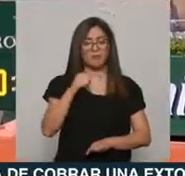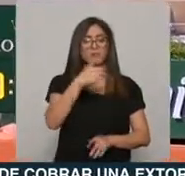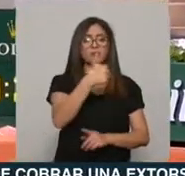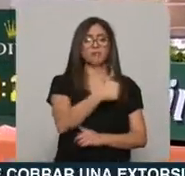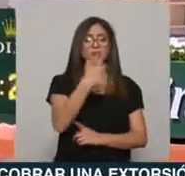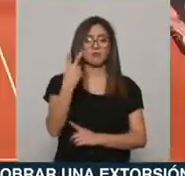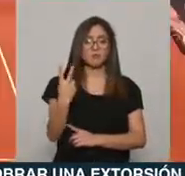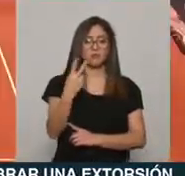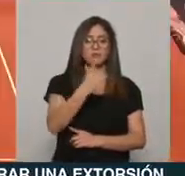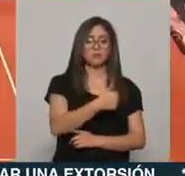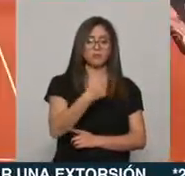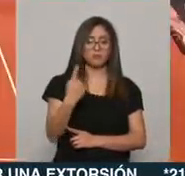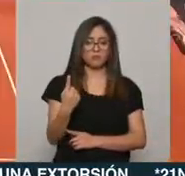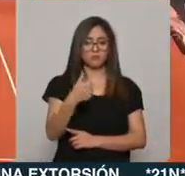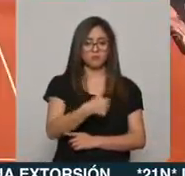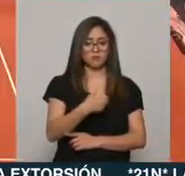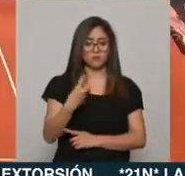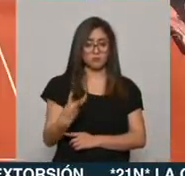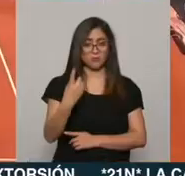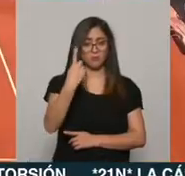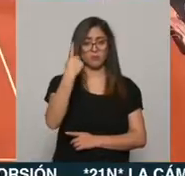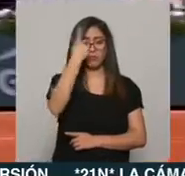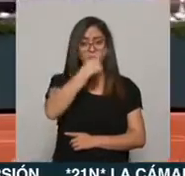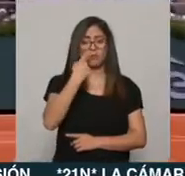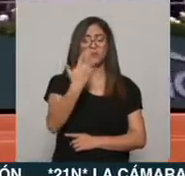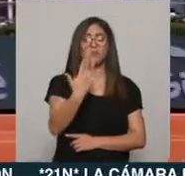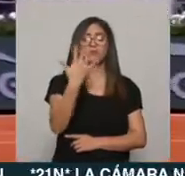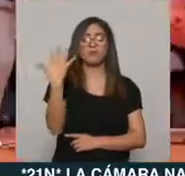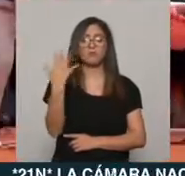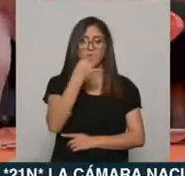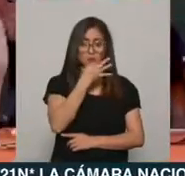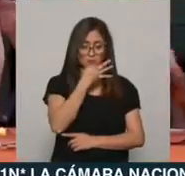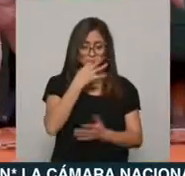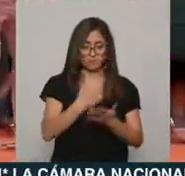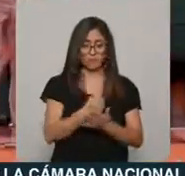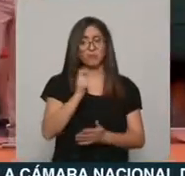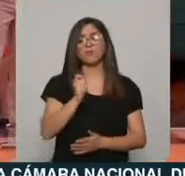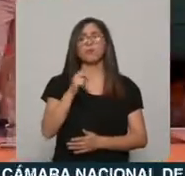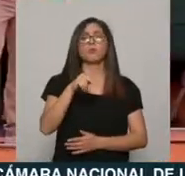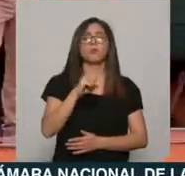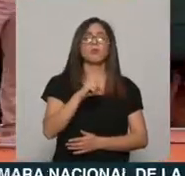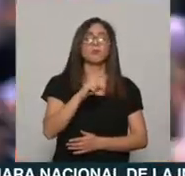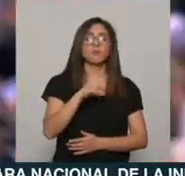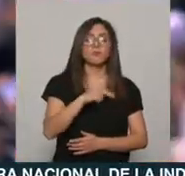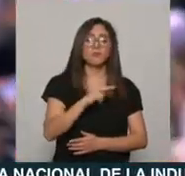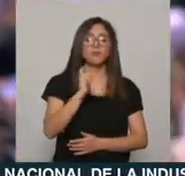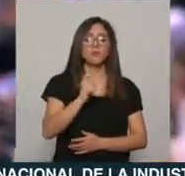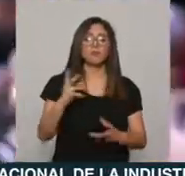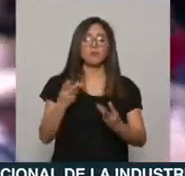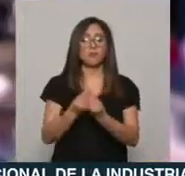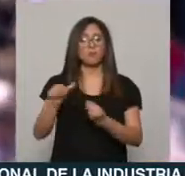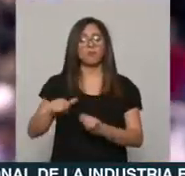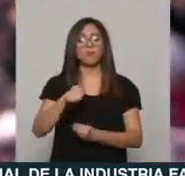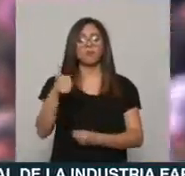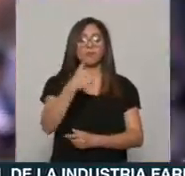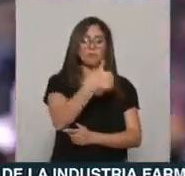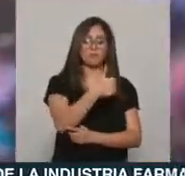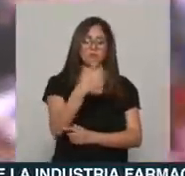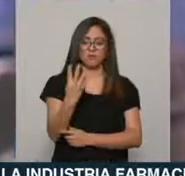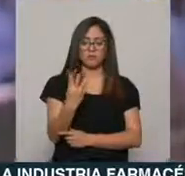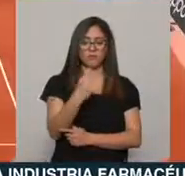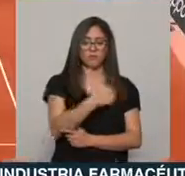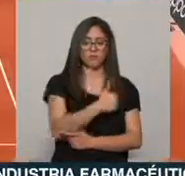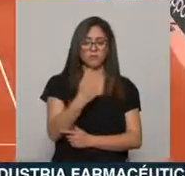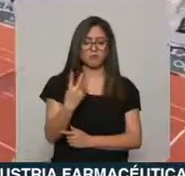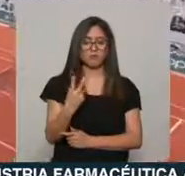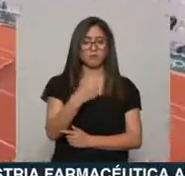6-2, 6-1 y 6-3 en 1 hora y 57 minutos. Por su parte, Novak Djokovic doblegó al polaco Hubert Hurkacz por marcador de 6-4, 6-2